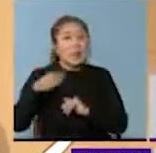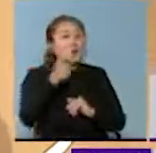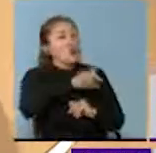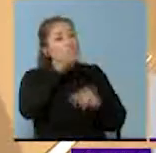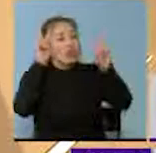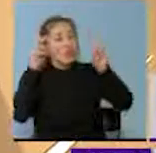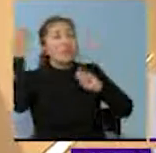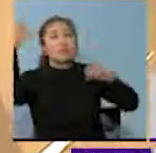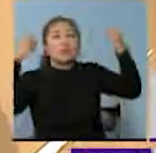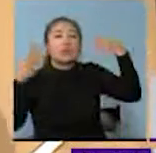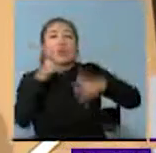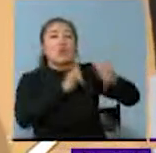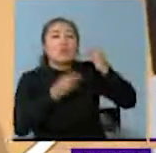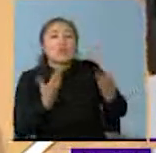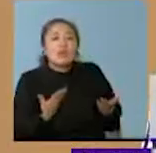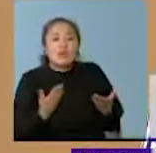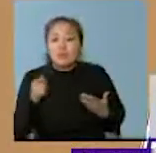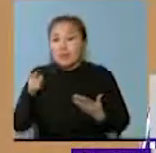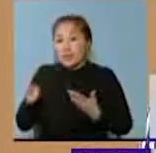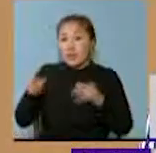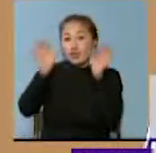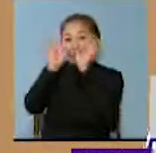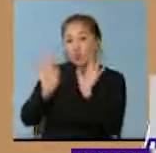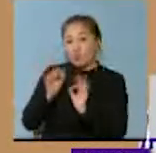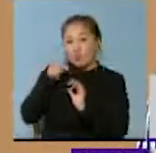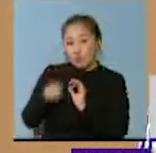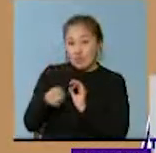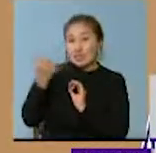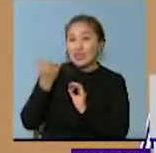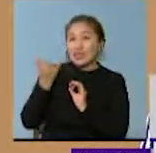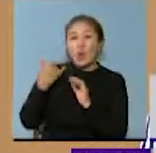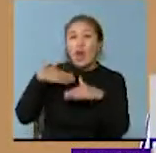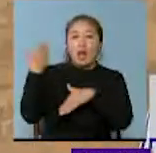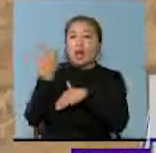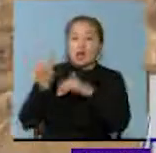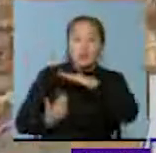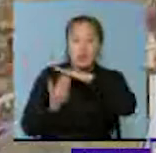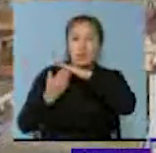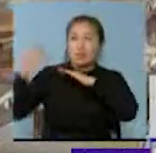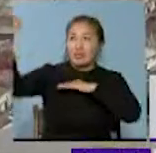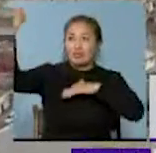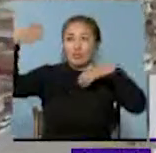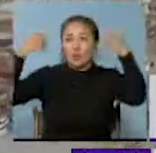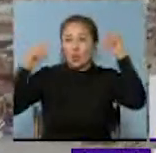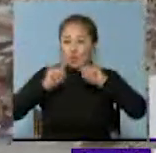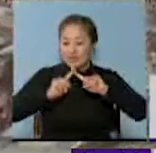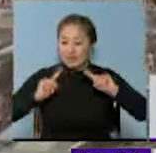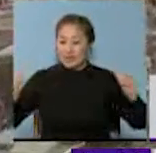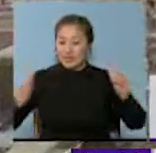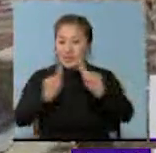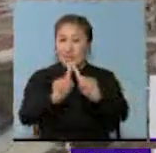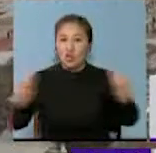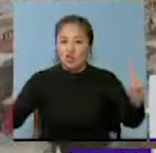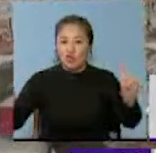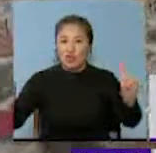que nos puede decir bueno este proyecto tiene una arista que es muy fuerte que es la iluminación perimetral de este parque o